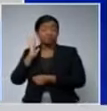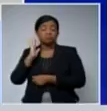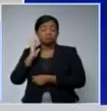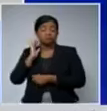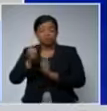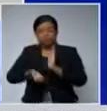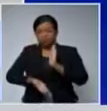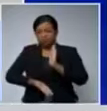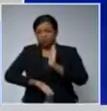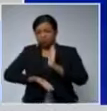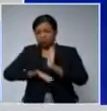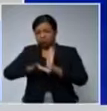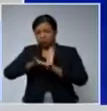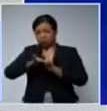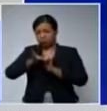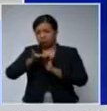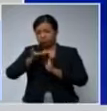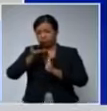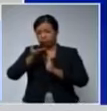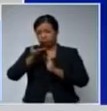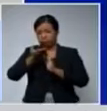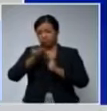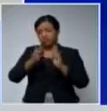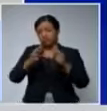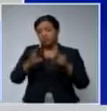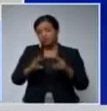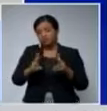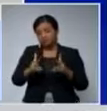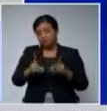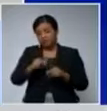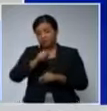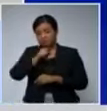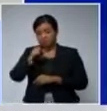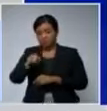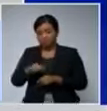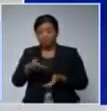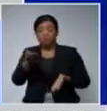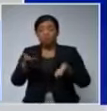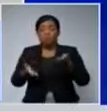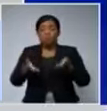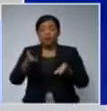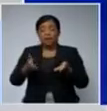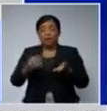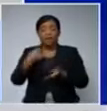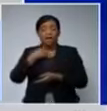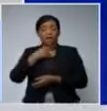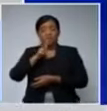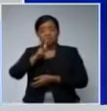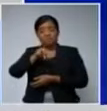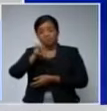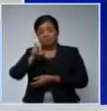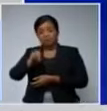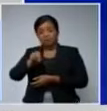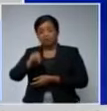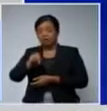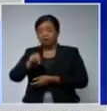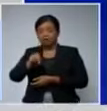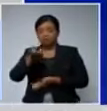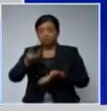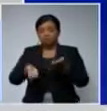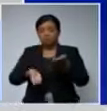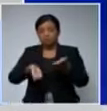doble de lo que tuvimos en todo el año 2020. Fíjense, enero, febrero y marzo